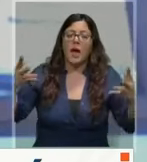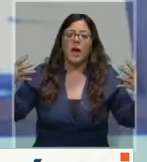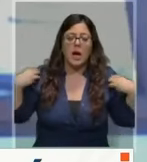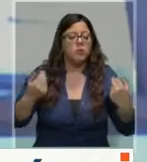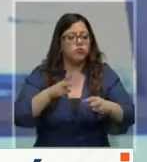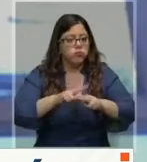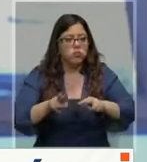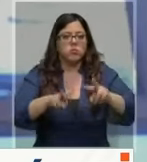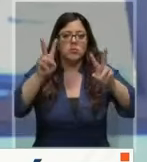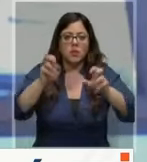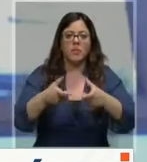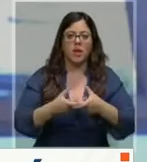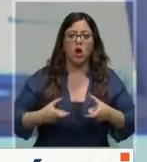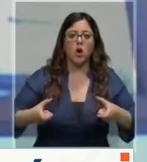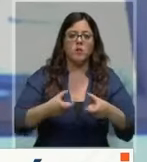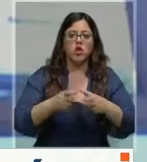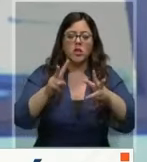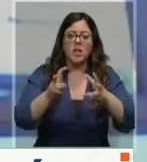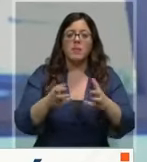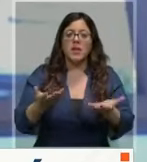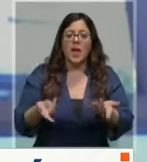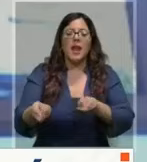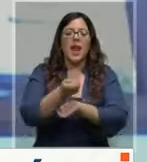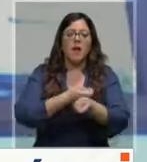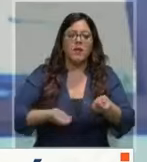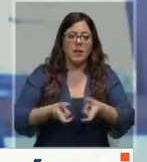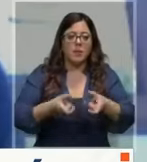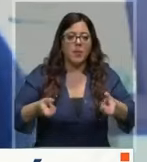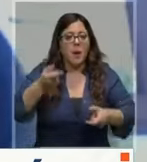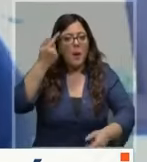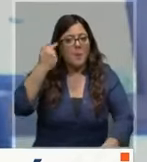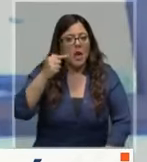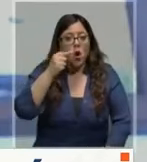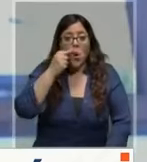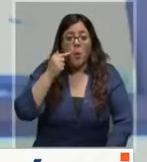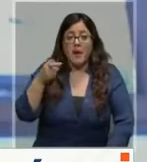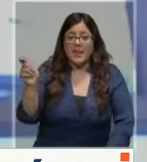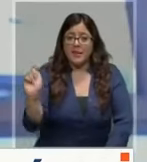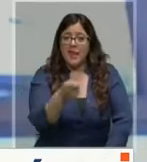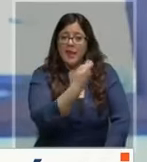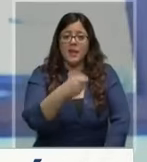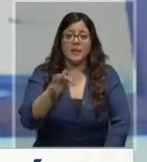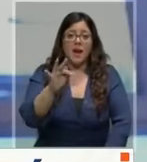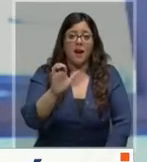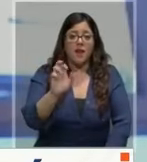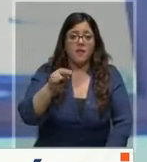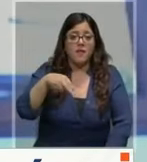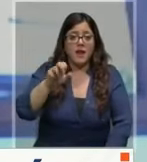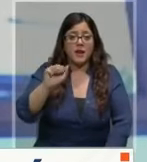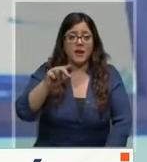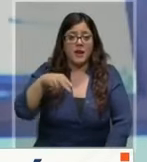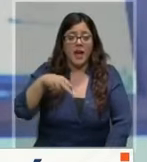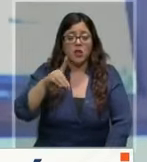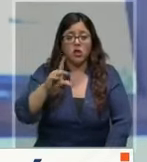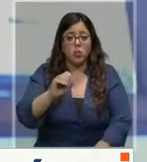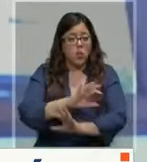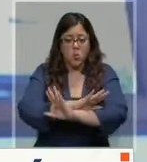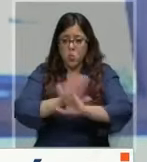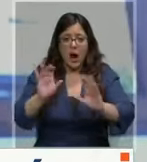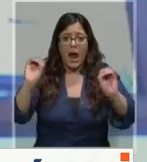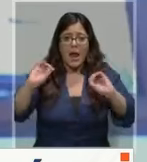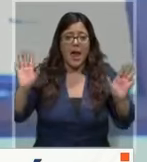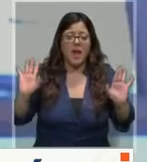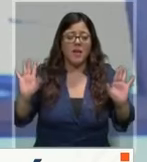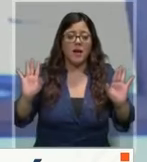lo que era la comisión de las ventas por ticket, pero Fernando nunca puso esa parte. Entonces, la caja quedó